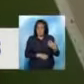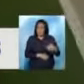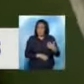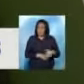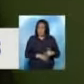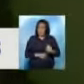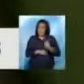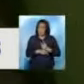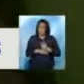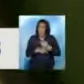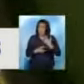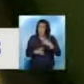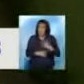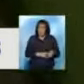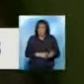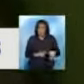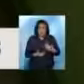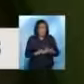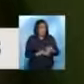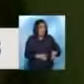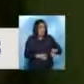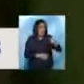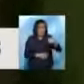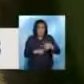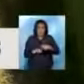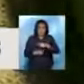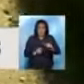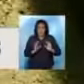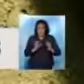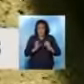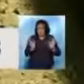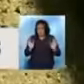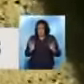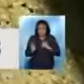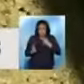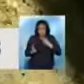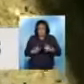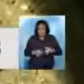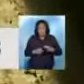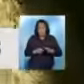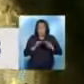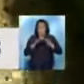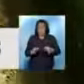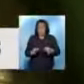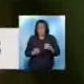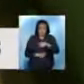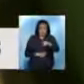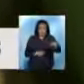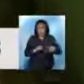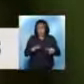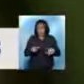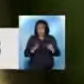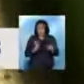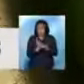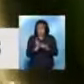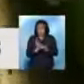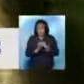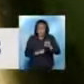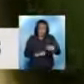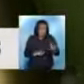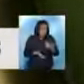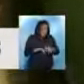Esto definitivamente tiene que llegar a las autoridades para que las clases, aunque no nos guste, se posterguen nuevamente, al menos en estos centros educativos. Eso justamente,